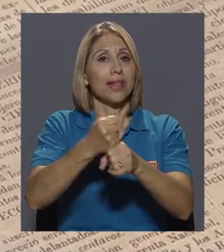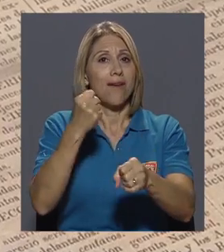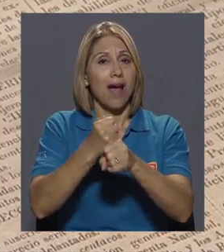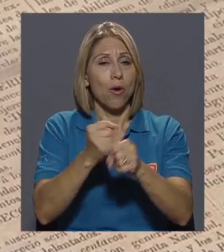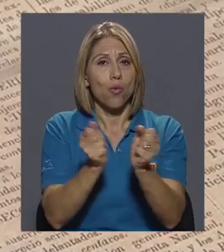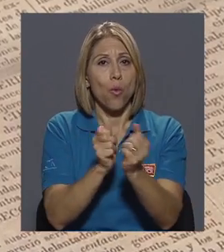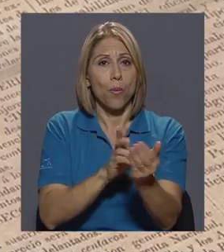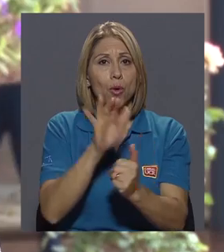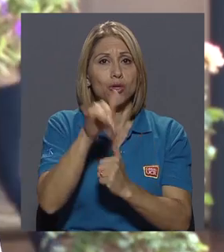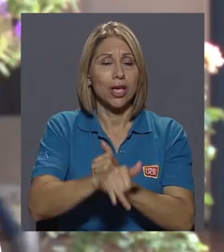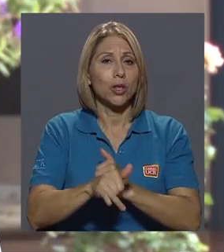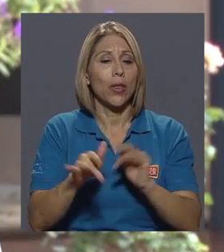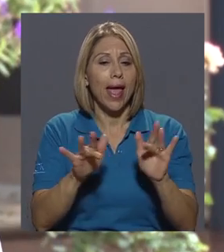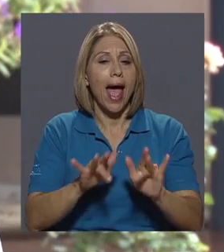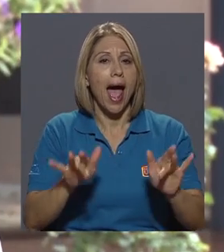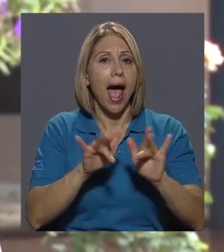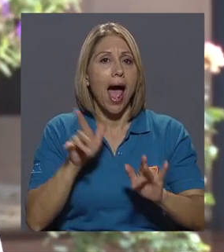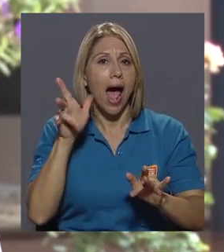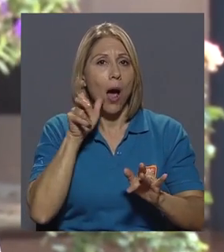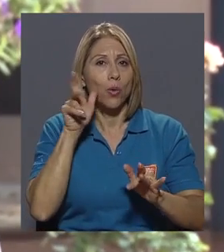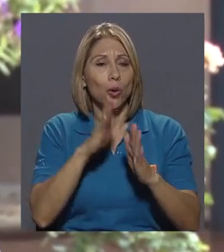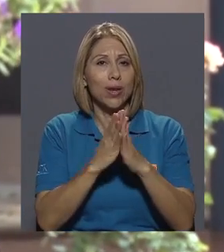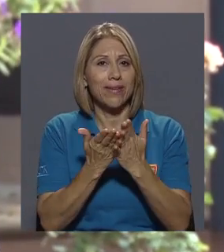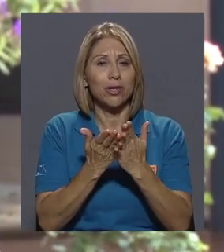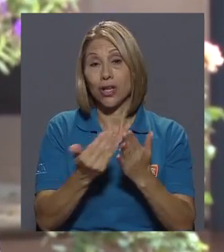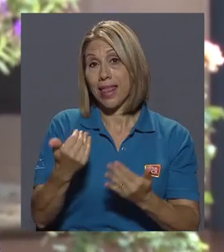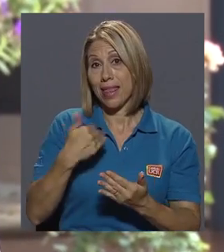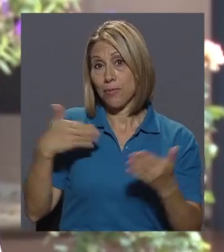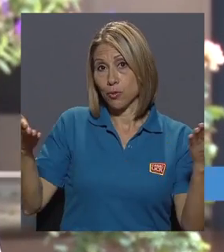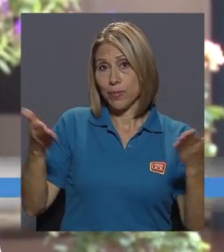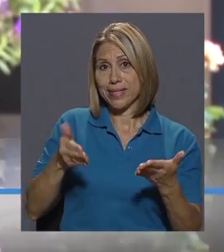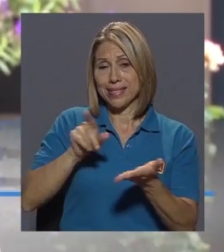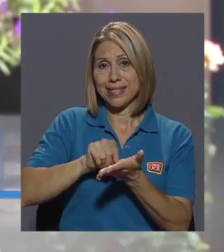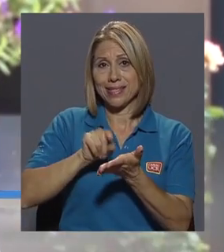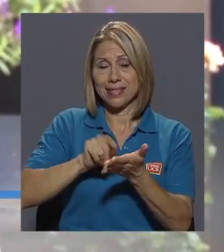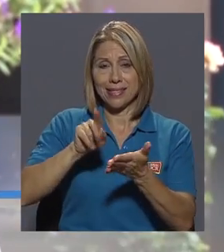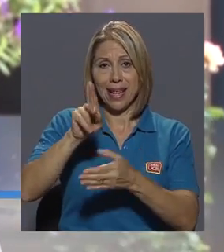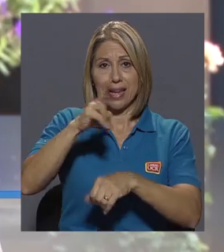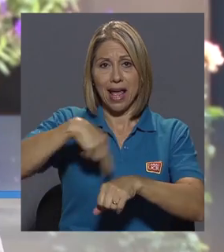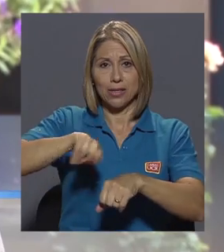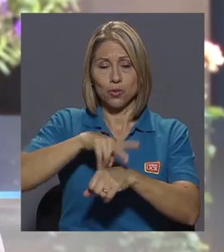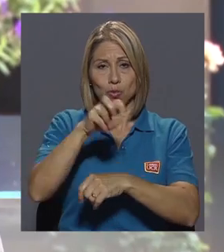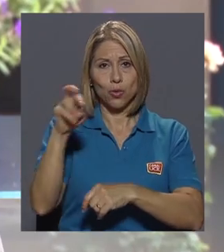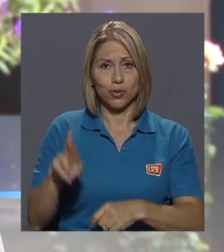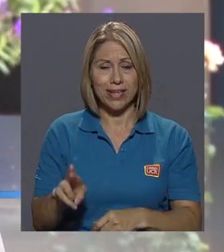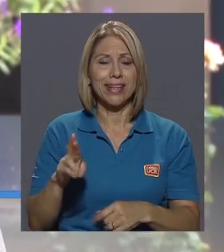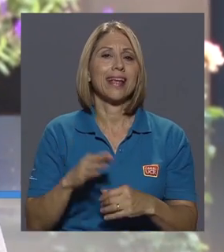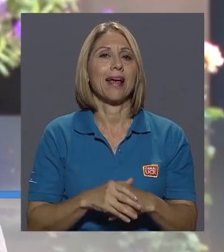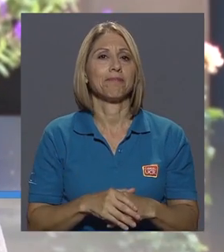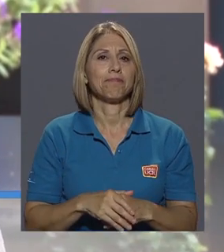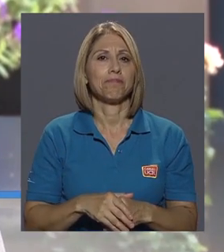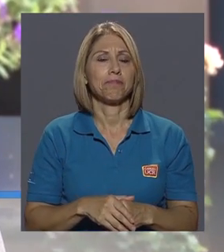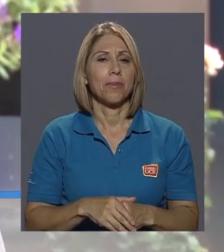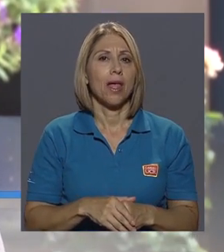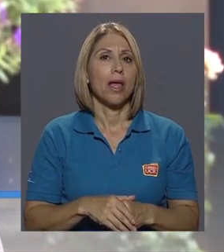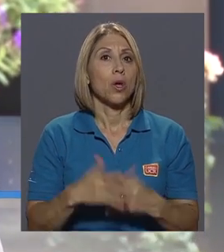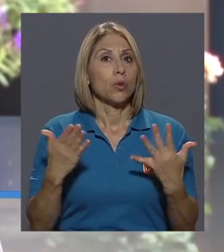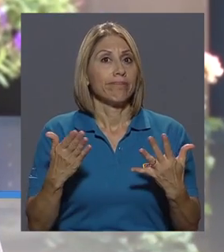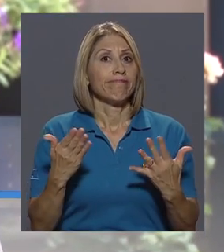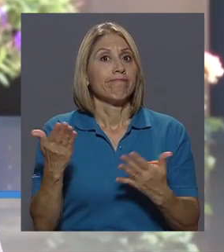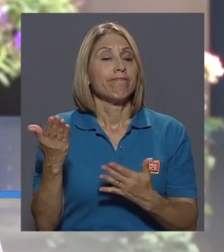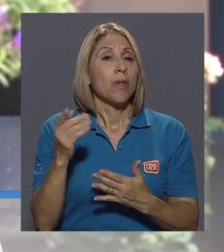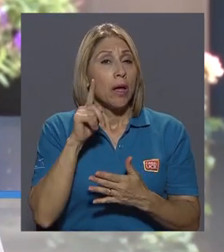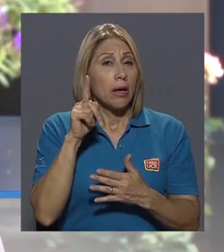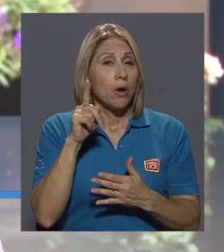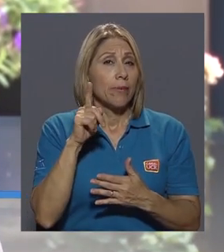audiolibros contamos con la presencia de la imprenta nacional de costa rica y alguien que es muy